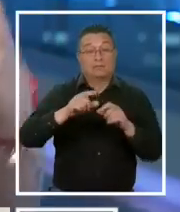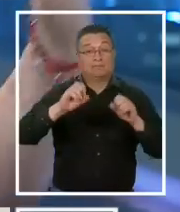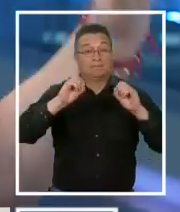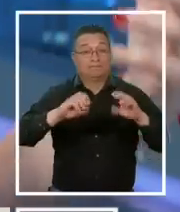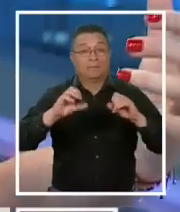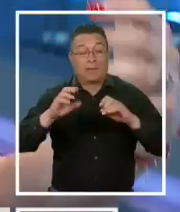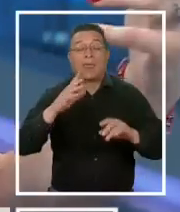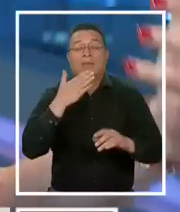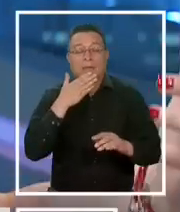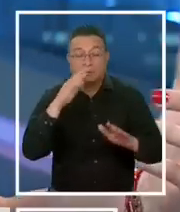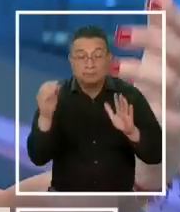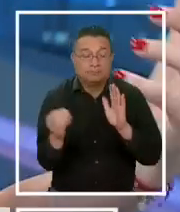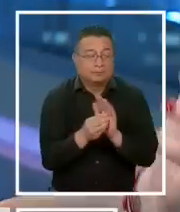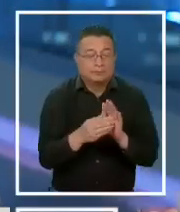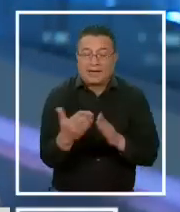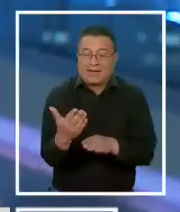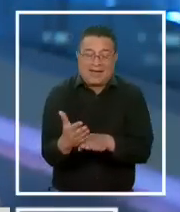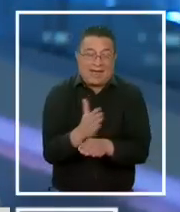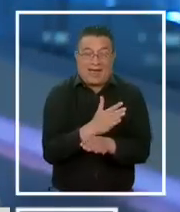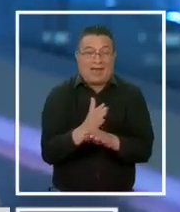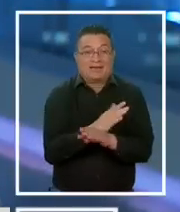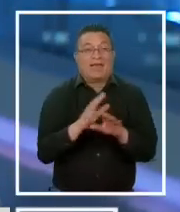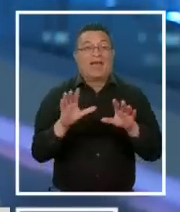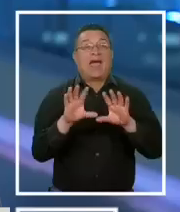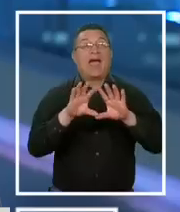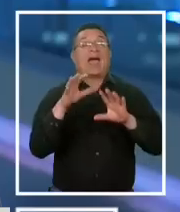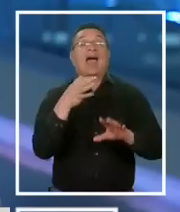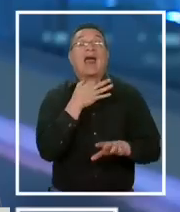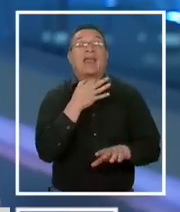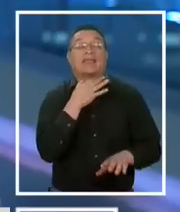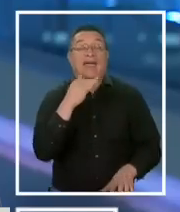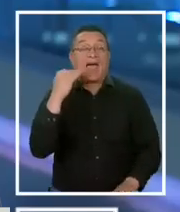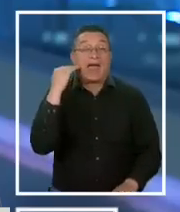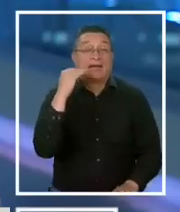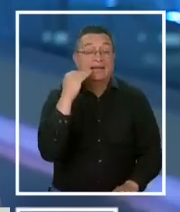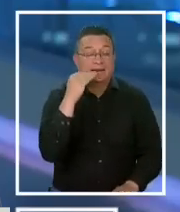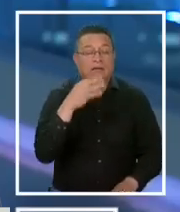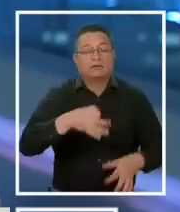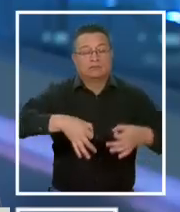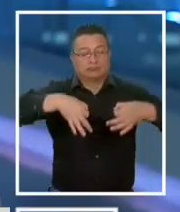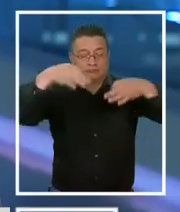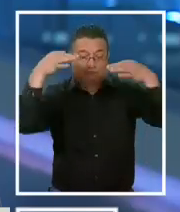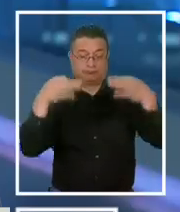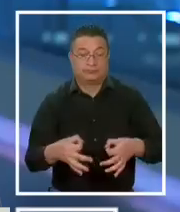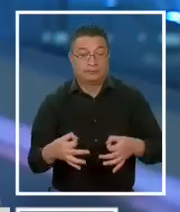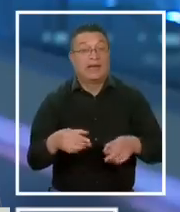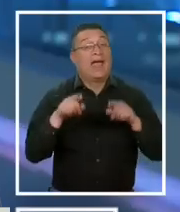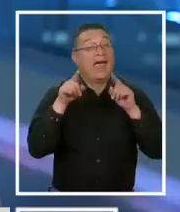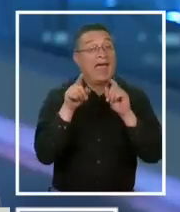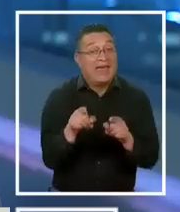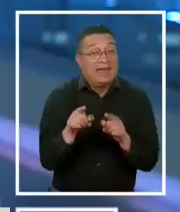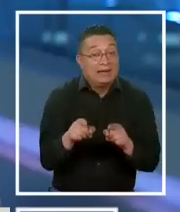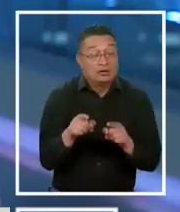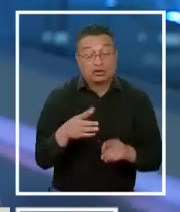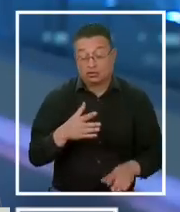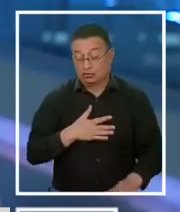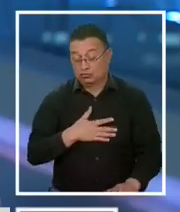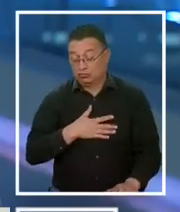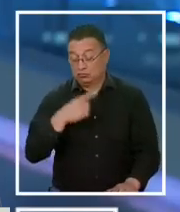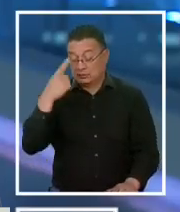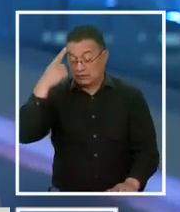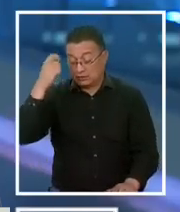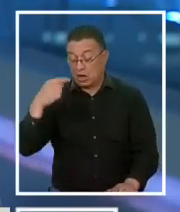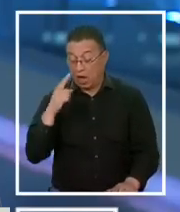también instalar cuanto antes un sistema de garantías de la niñez que sea lo suficientemente eficiente y en ese sentido creo que hay